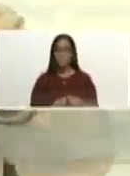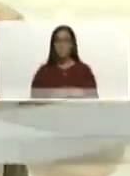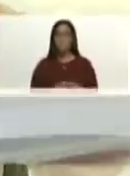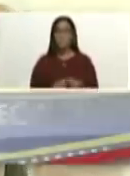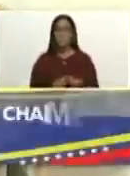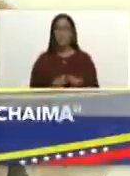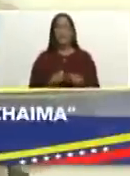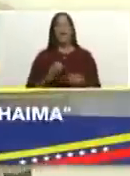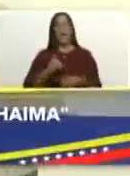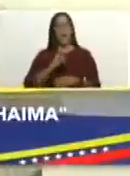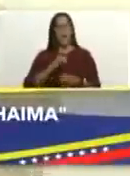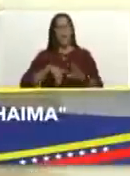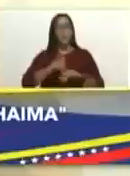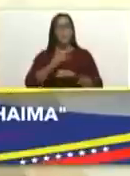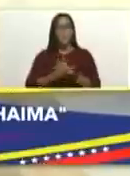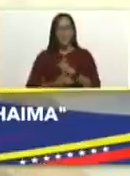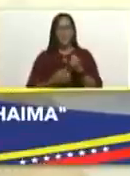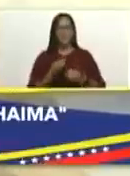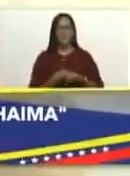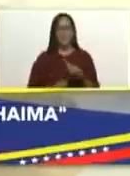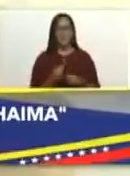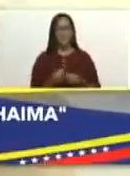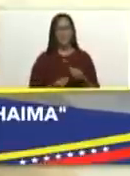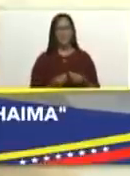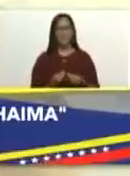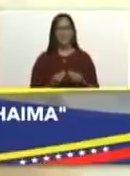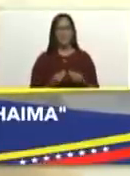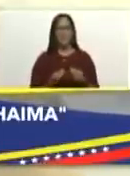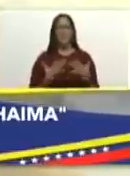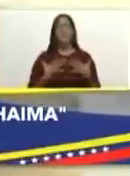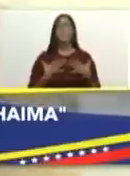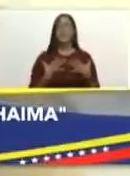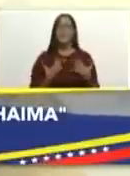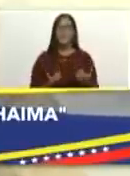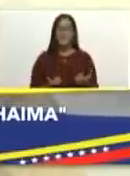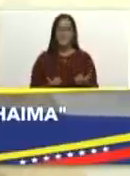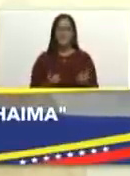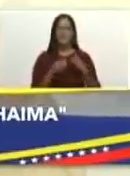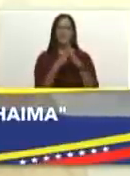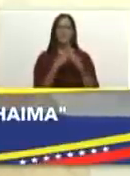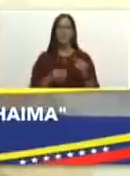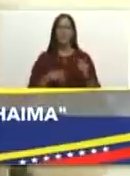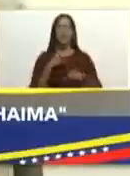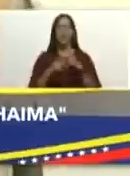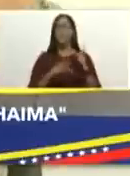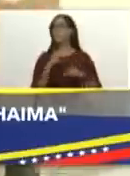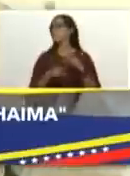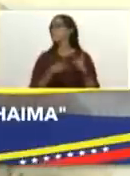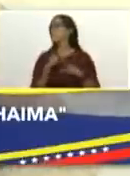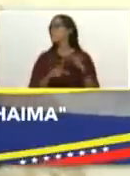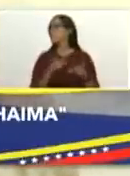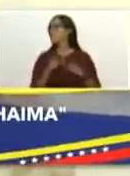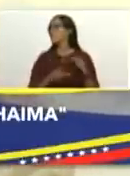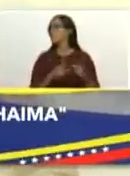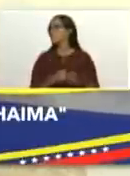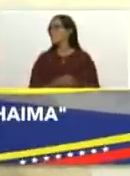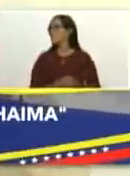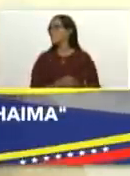Hay un plan trazado para recuperar toda la producción energética del